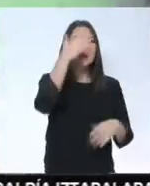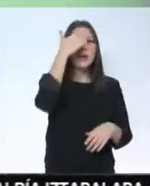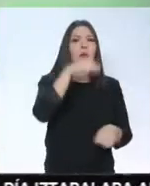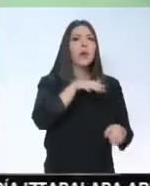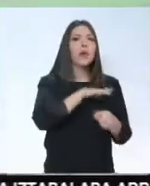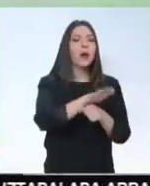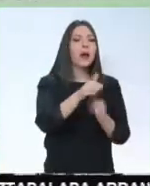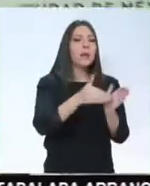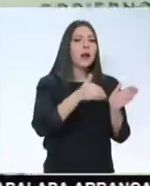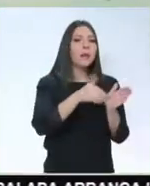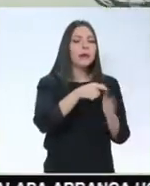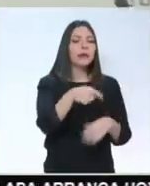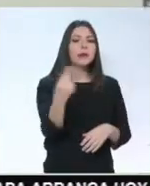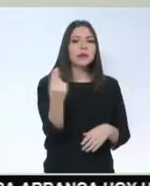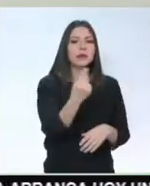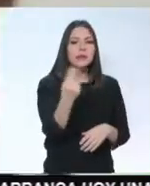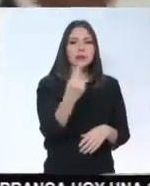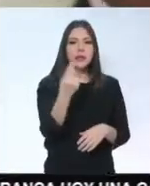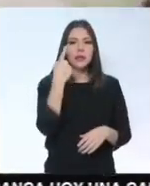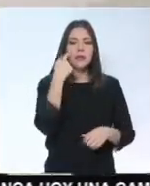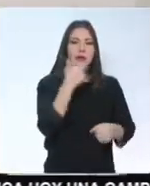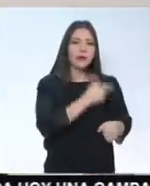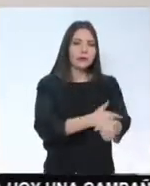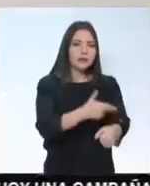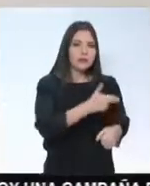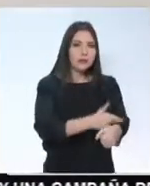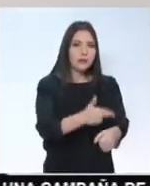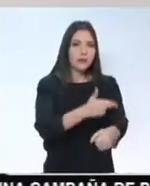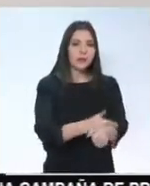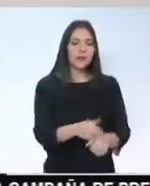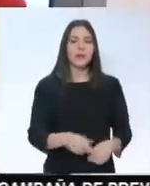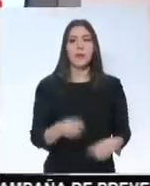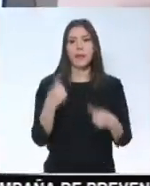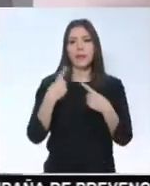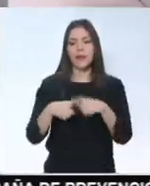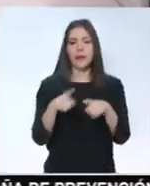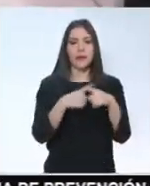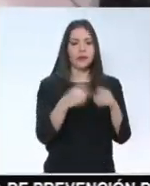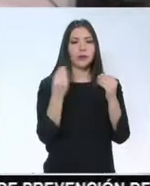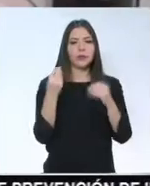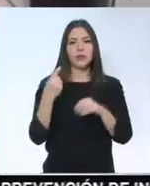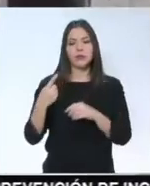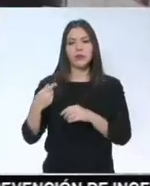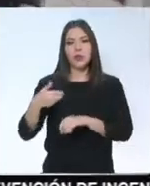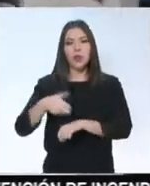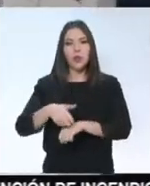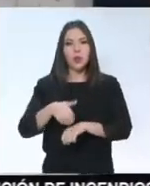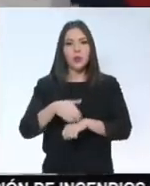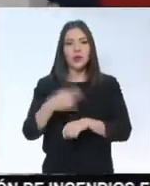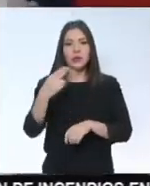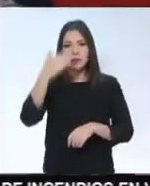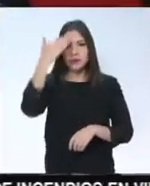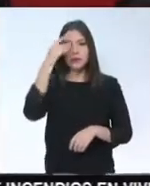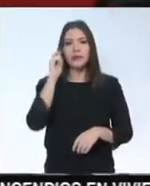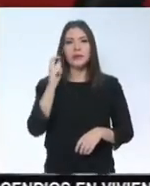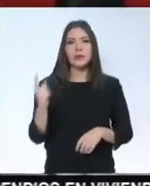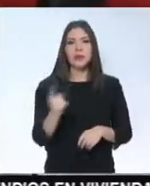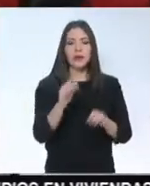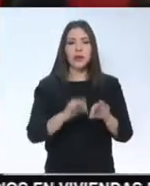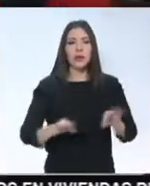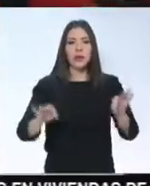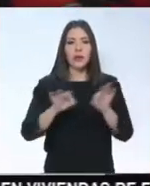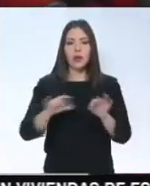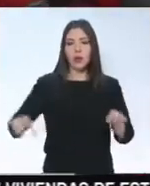documentos necesitas para X trámite. Por eso son tantos los números, ¿no? Claro. La intención de este gobierno es